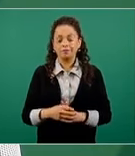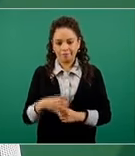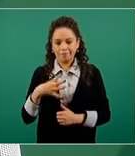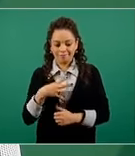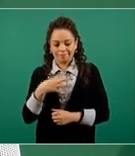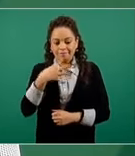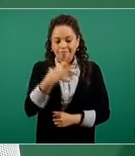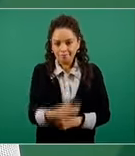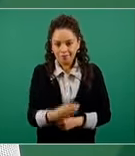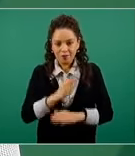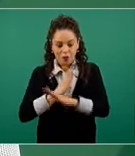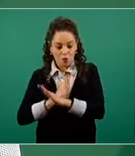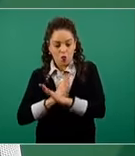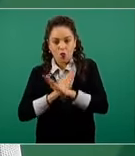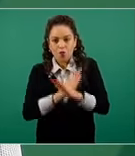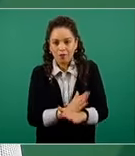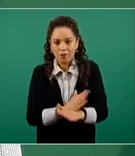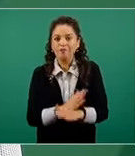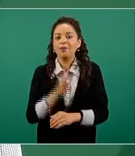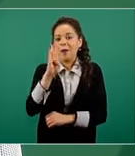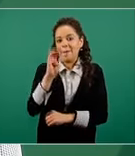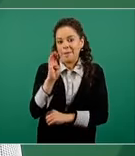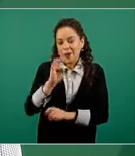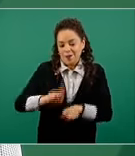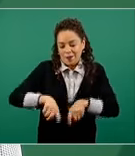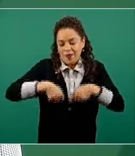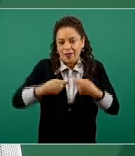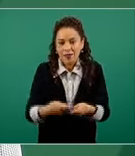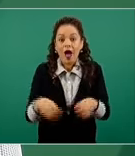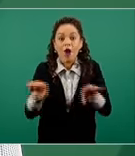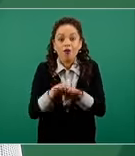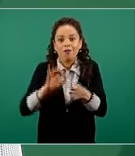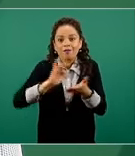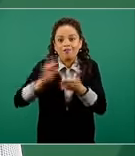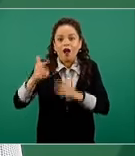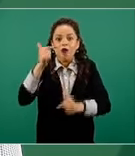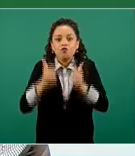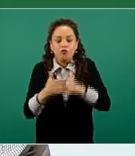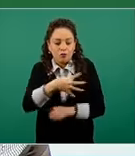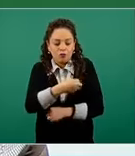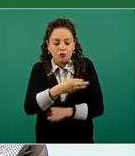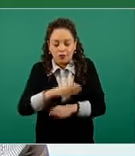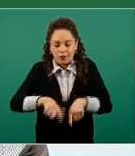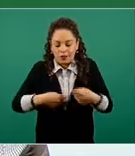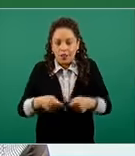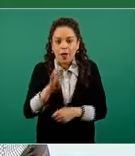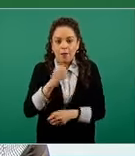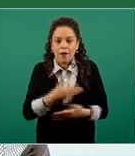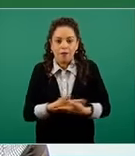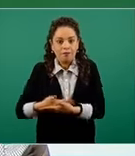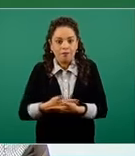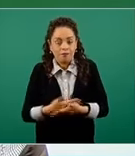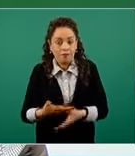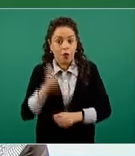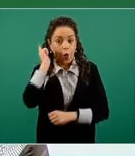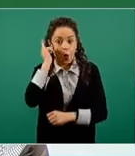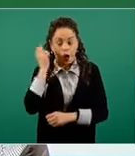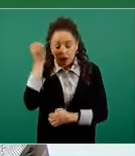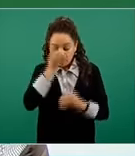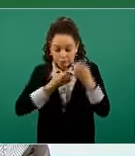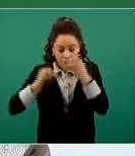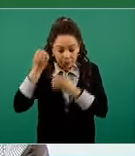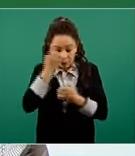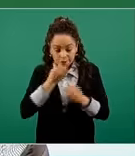generados por la mamá a través precisamente de la leche materna al recién nacido. Esperemos que los estudios finalmente lo